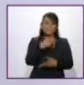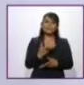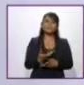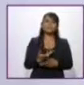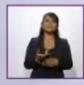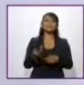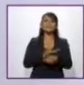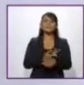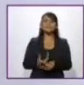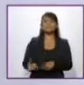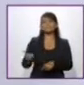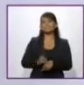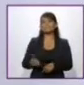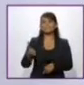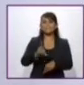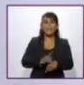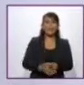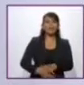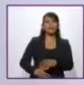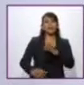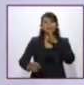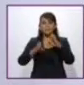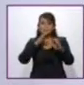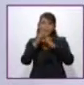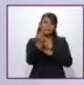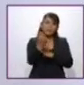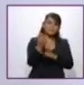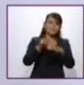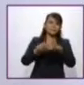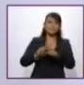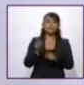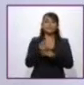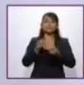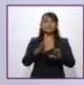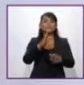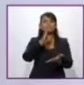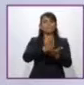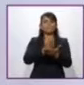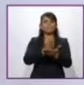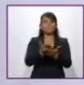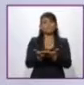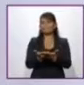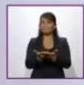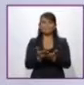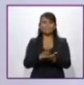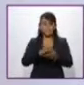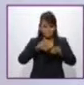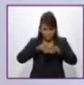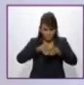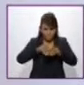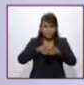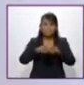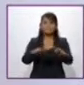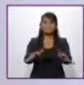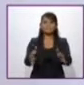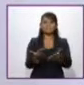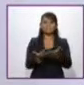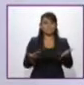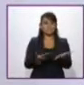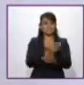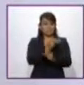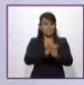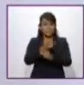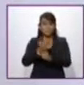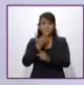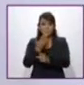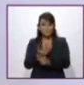los días esta burocracia, y creo que facilitándoles la información, los análisis serían valiosísimos y